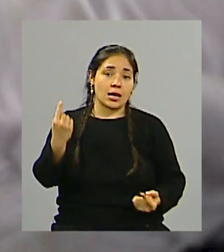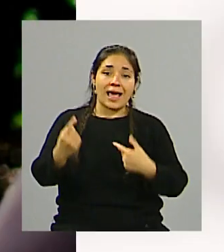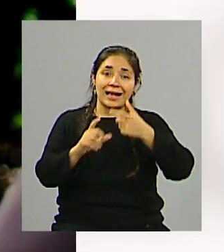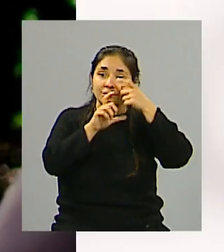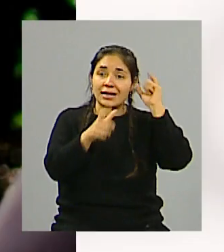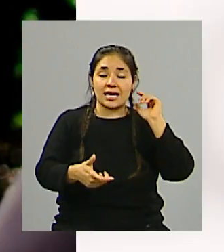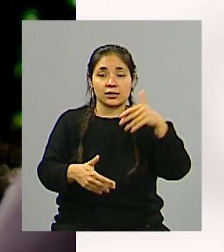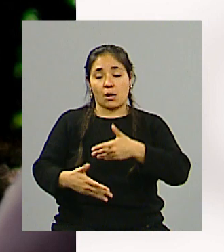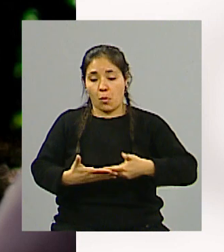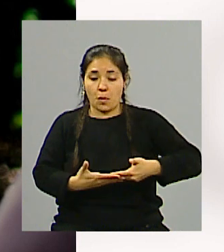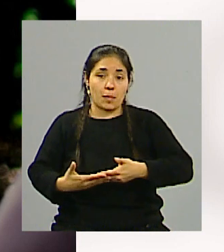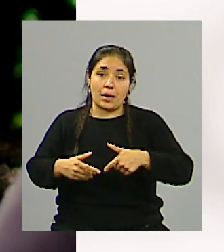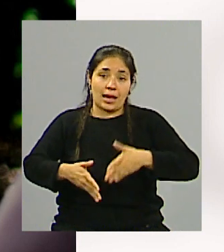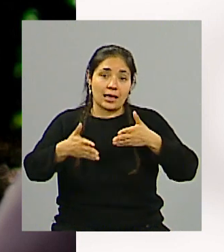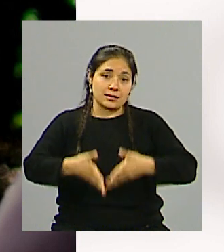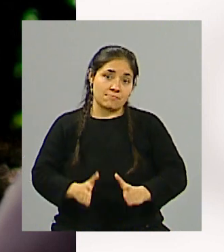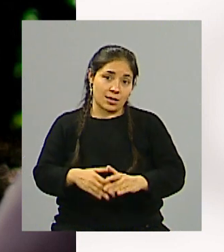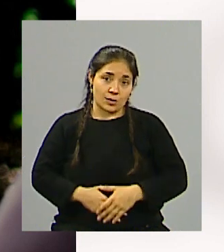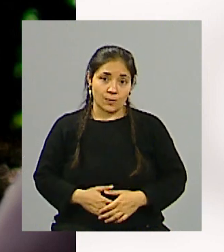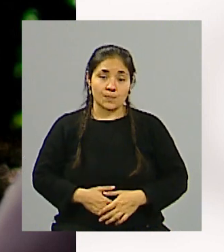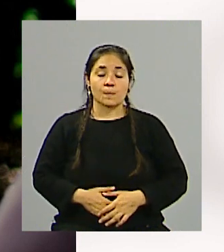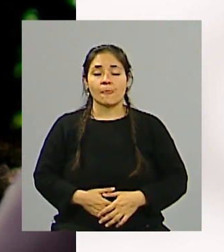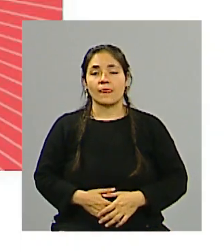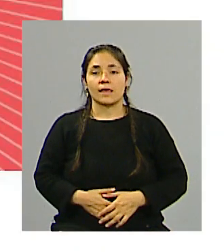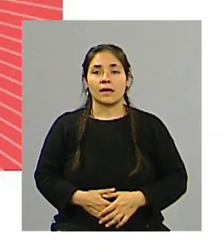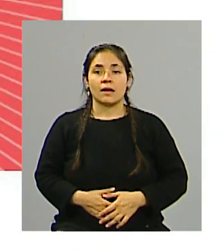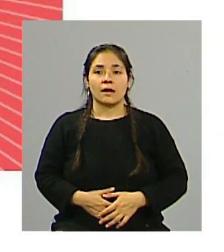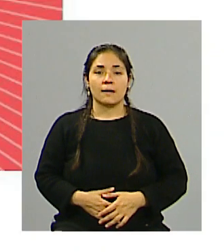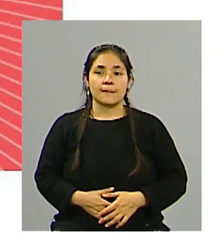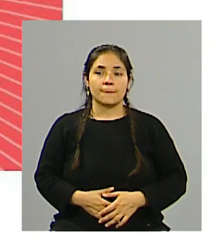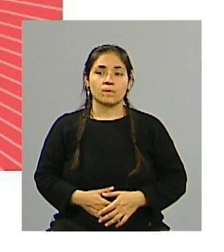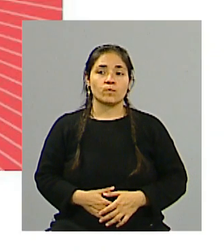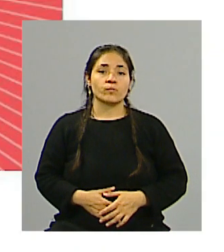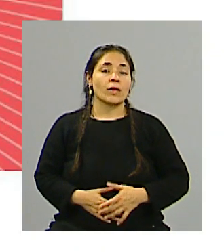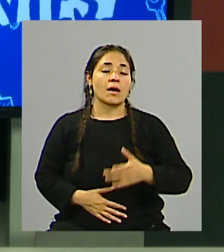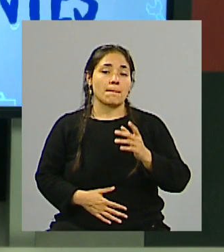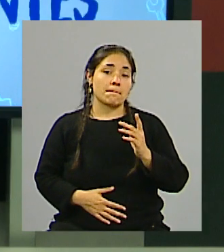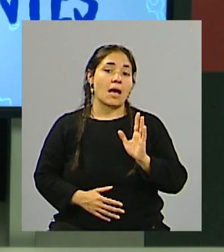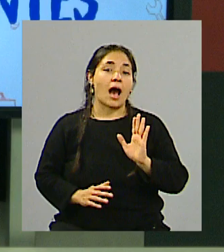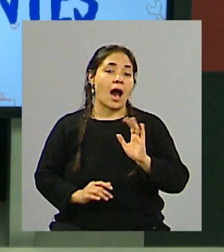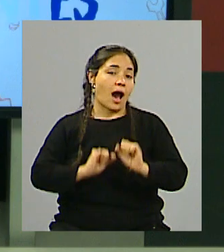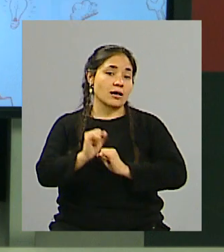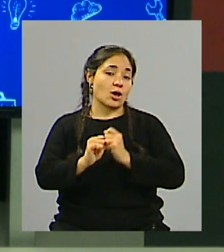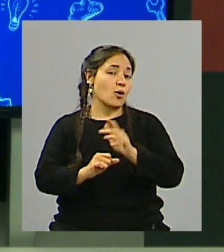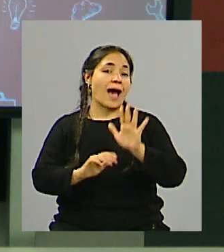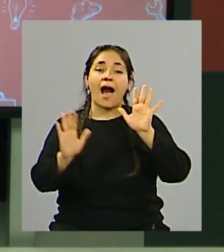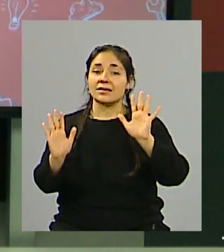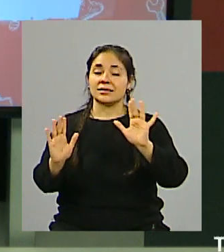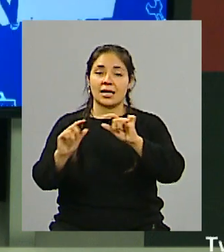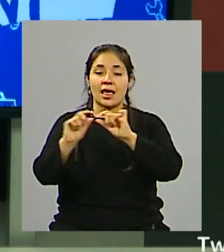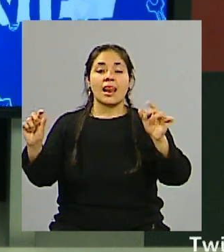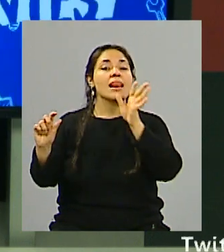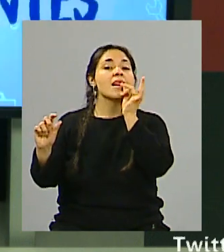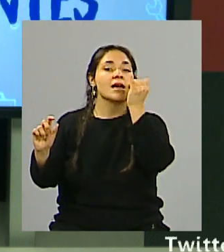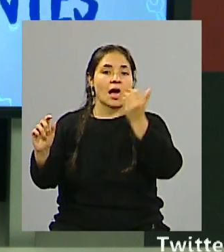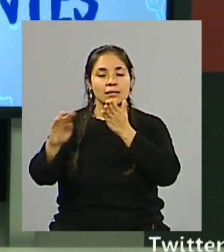ese bebé, esa bebé al nacer, ¿no? Entonces, de momento va a ser así. Tenemos eso, el link para